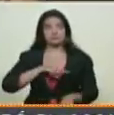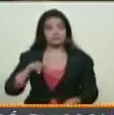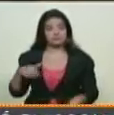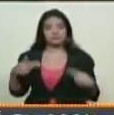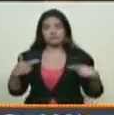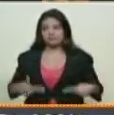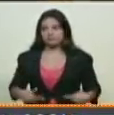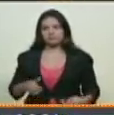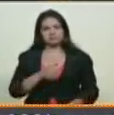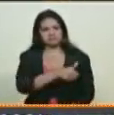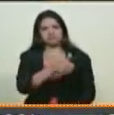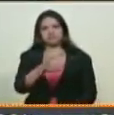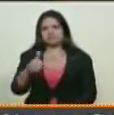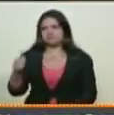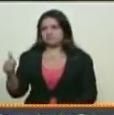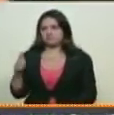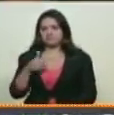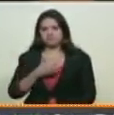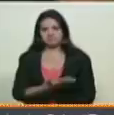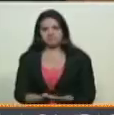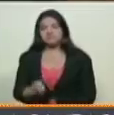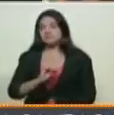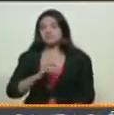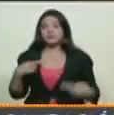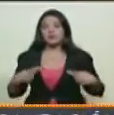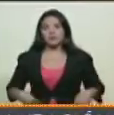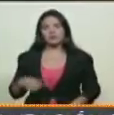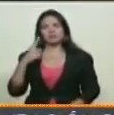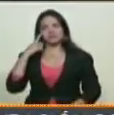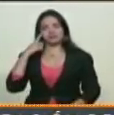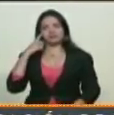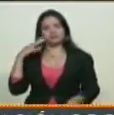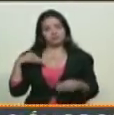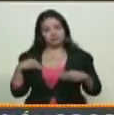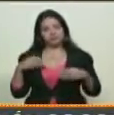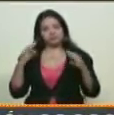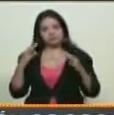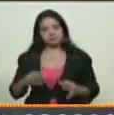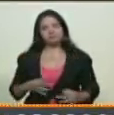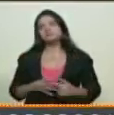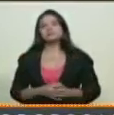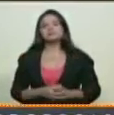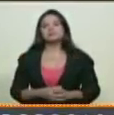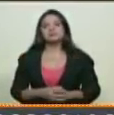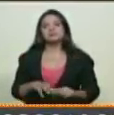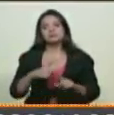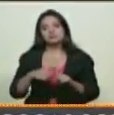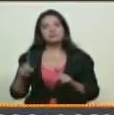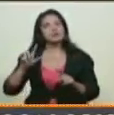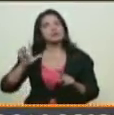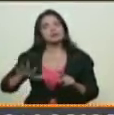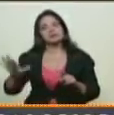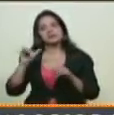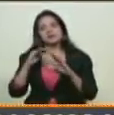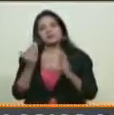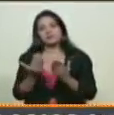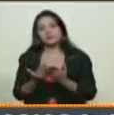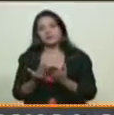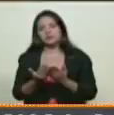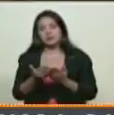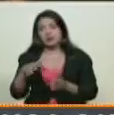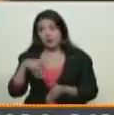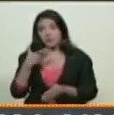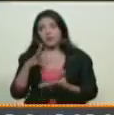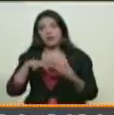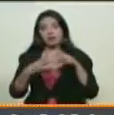es lo que los distingue como seres humanos racionales y es lo que nos distingue del resto la capacidad